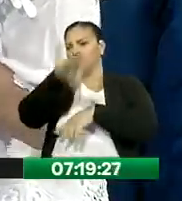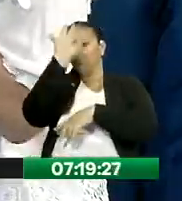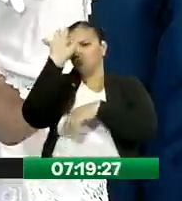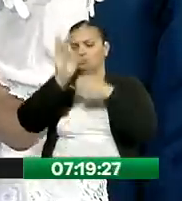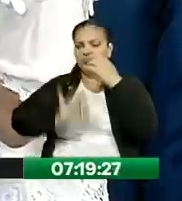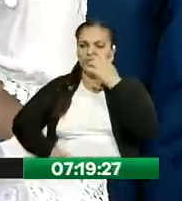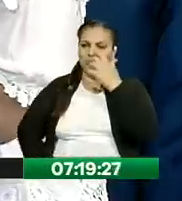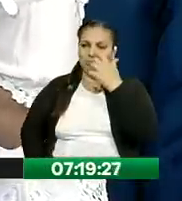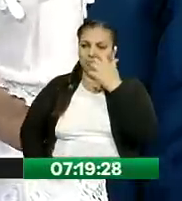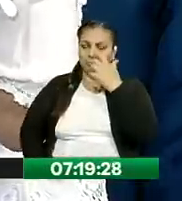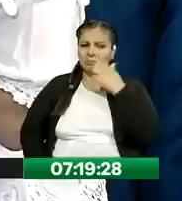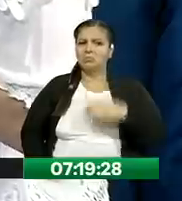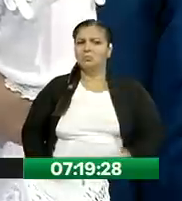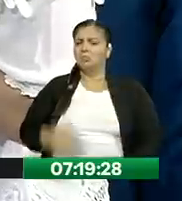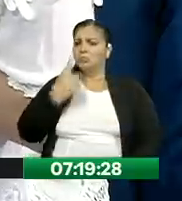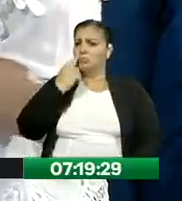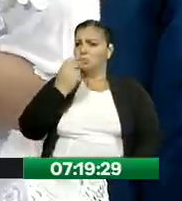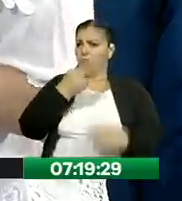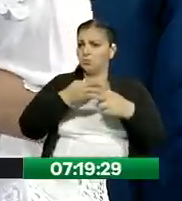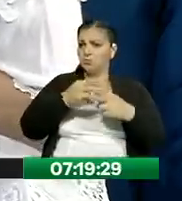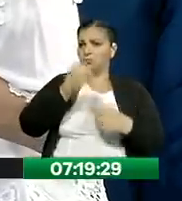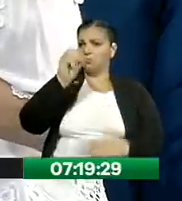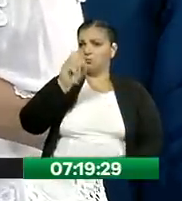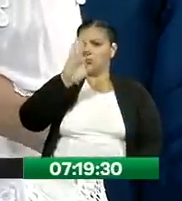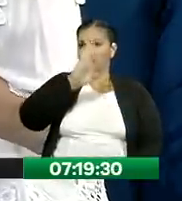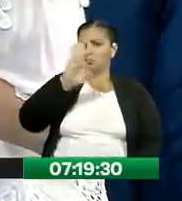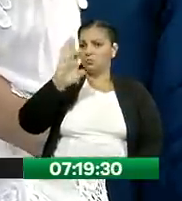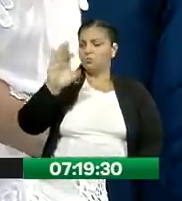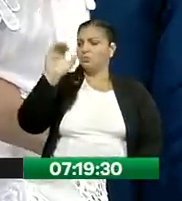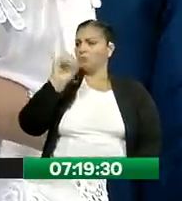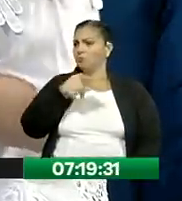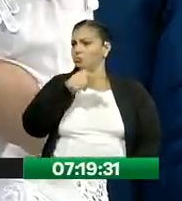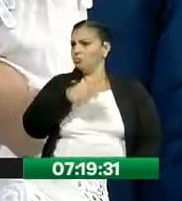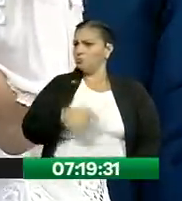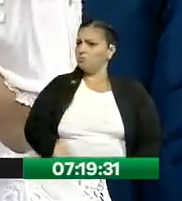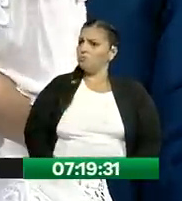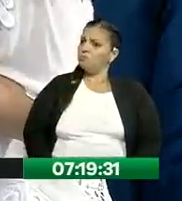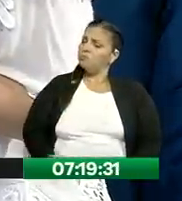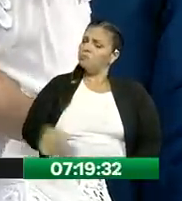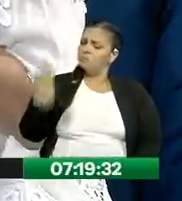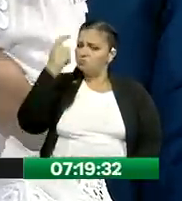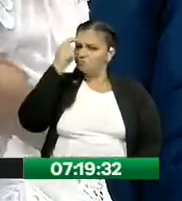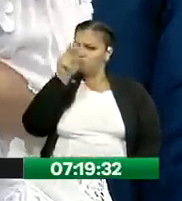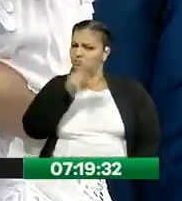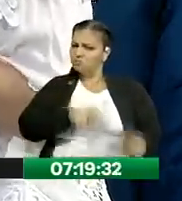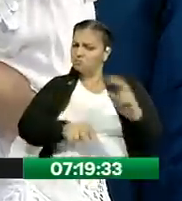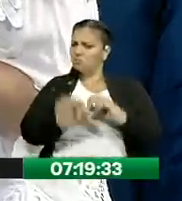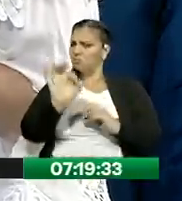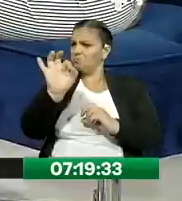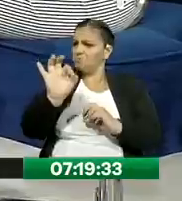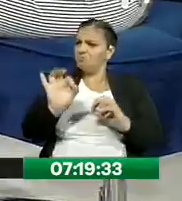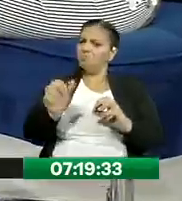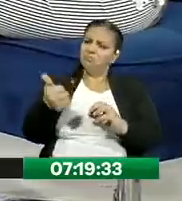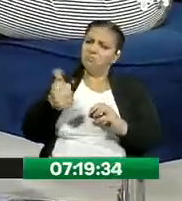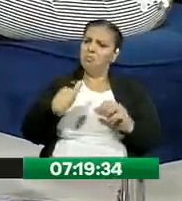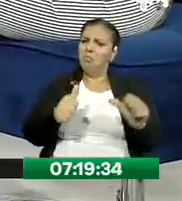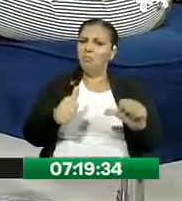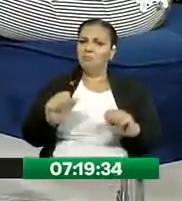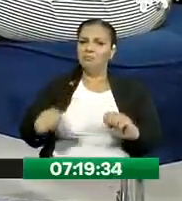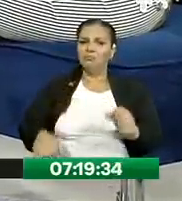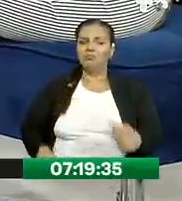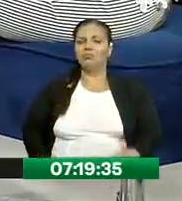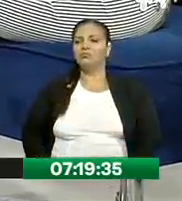políticos, ¿cuál de los 3 candidatos tiene el perfil que más se ajusta para las necesidades reales del país?